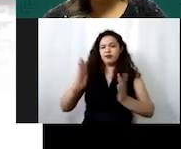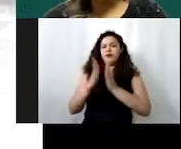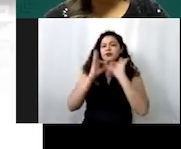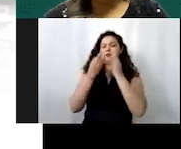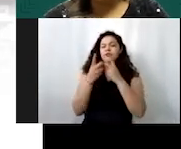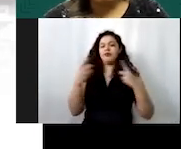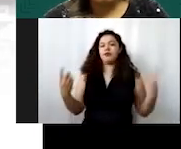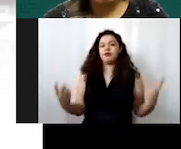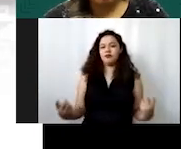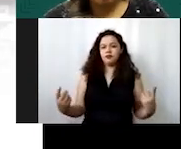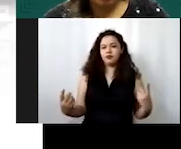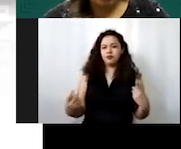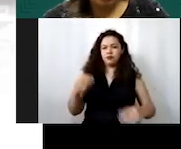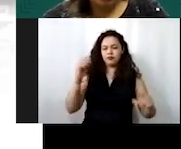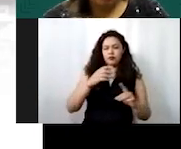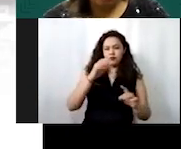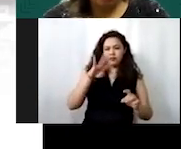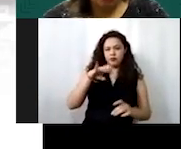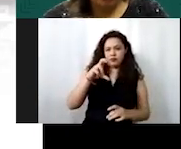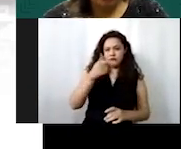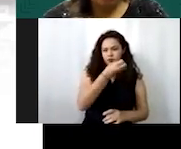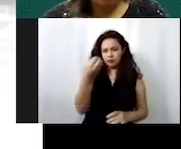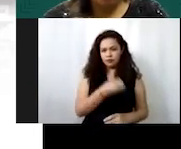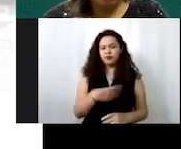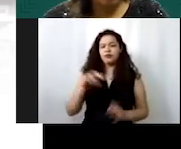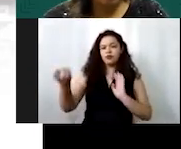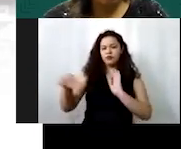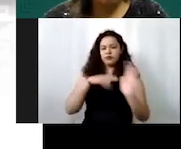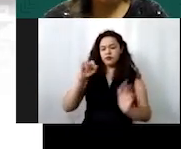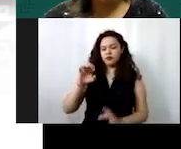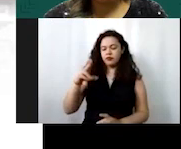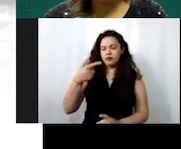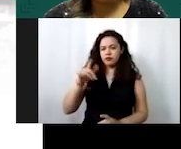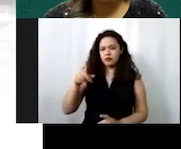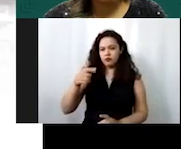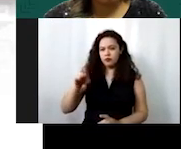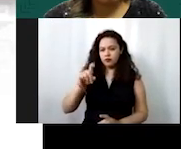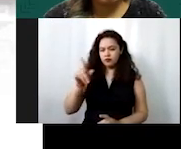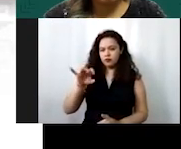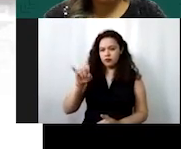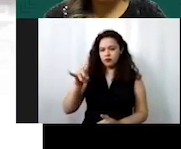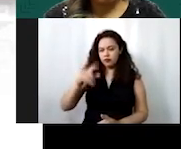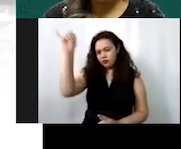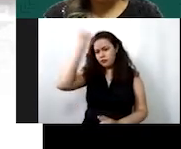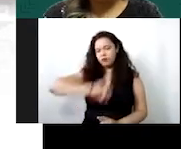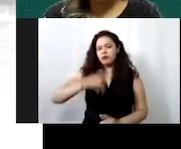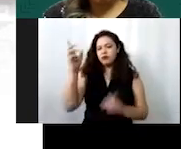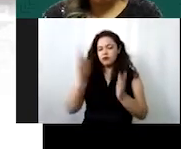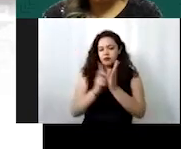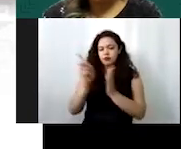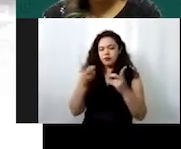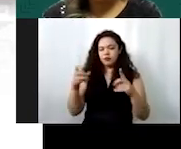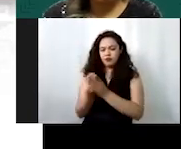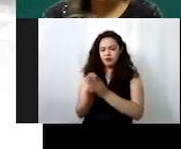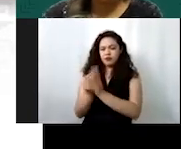desarrollo, manual de organización. Firma Sergio Gómez Sainz, jefe del Departamento de Desarrollo y Capacitación, el 11 de